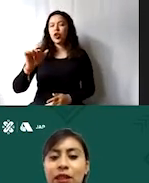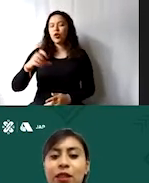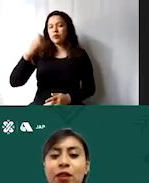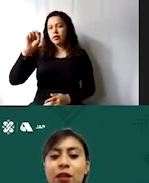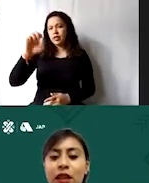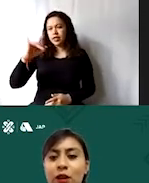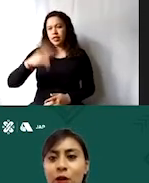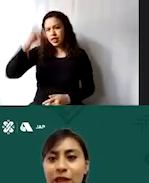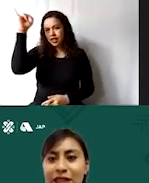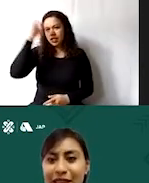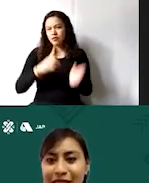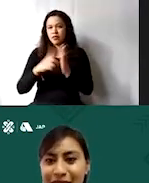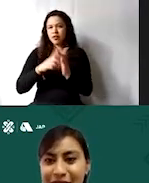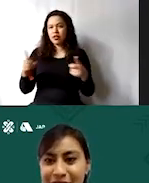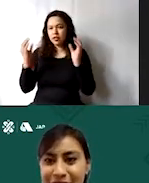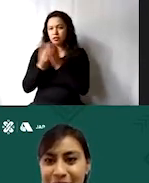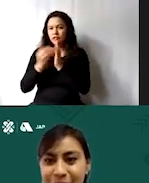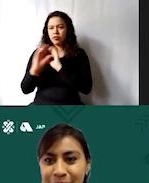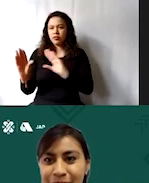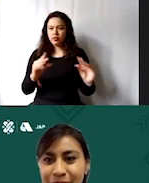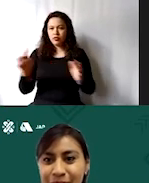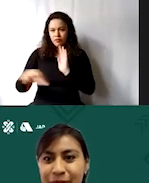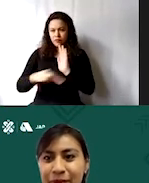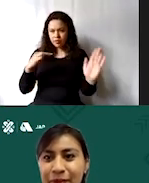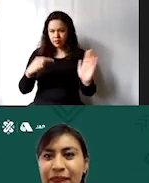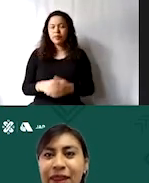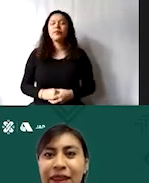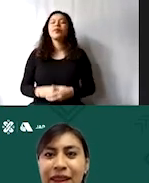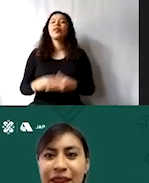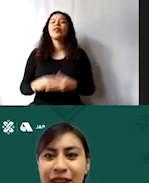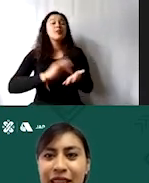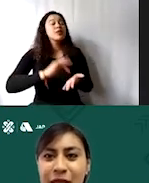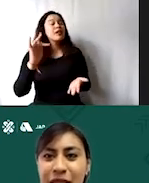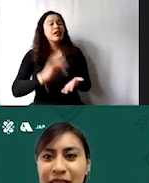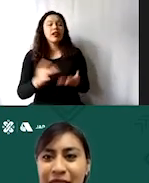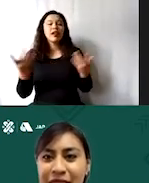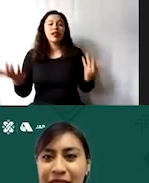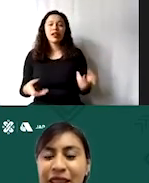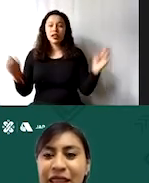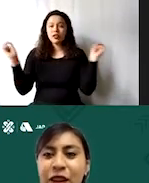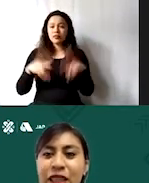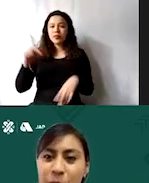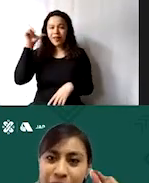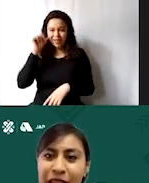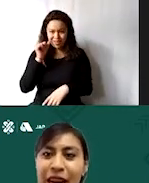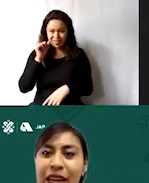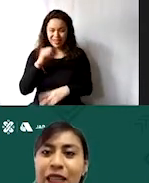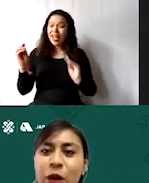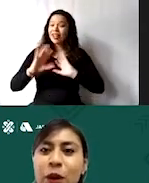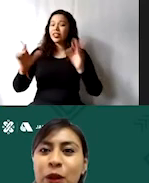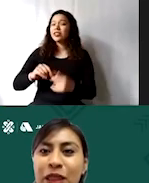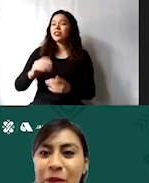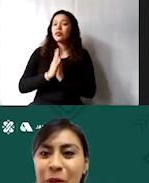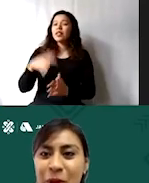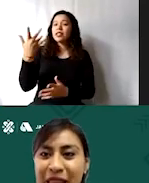y Capacitación, Sergio Gómez Sainz. Muchísimas gracias. Entonces nos gracias, vemos maestra. mañana. Claro que sí, ¿me podría regalar